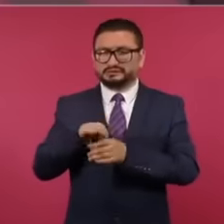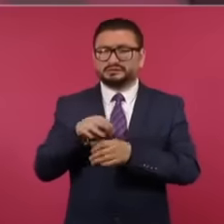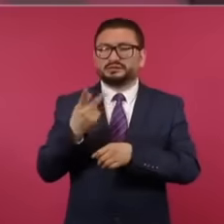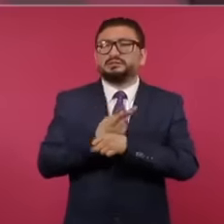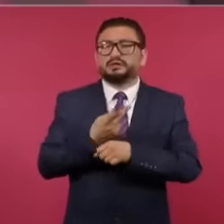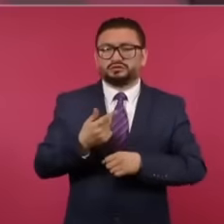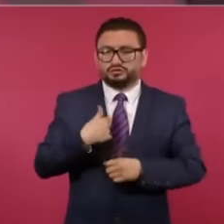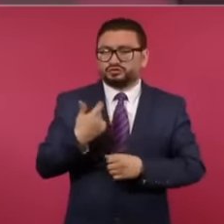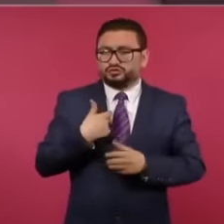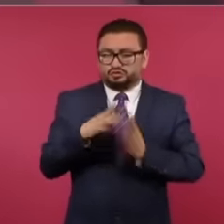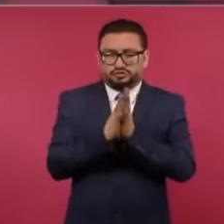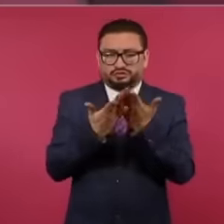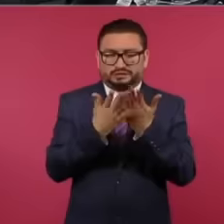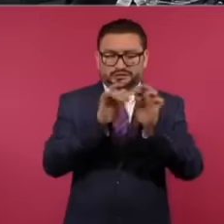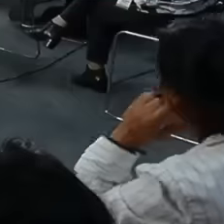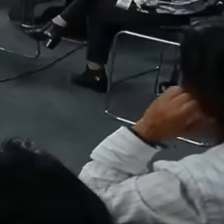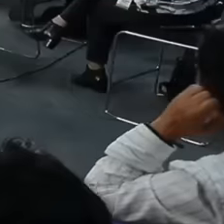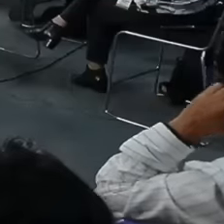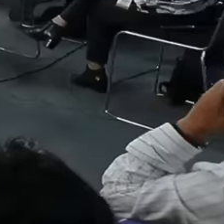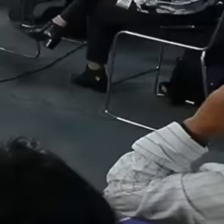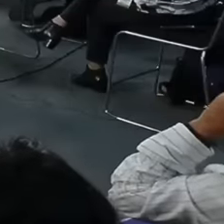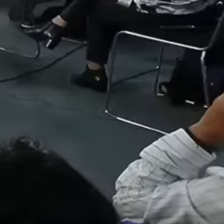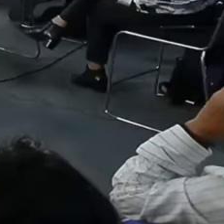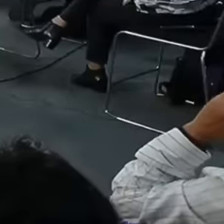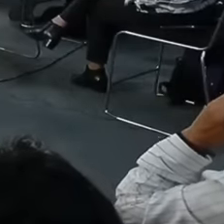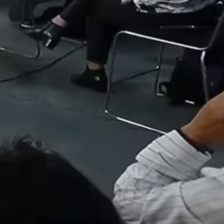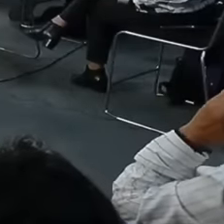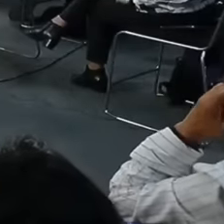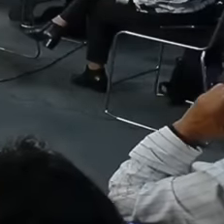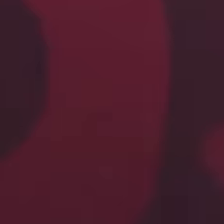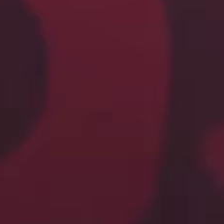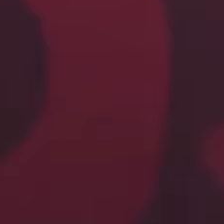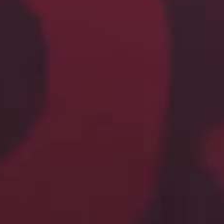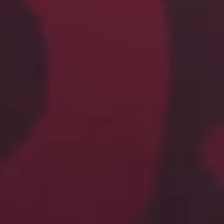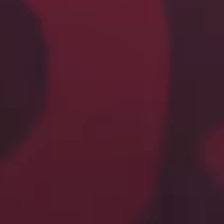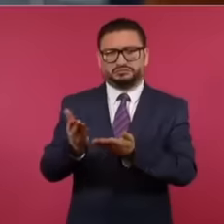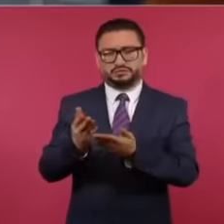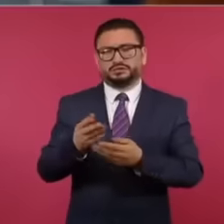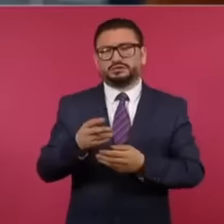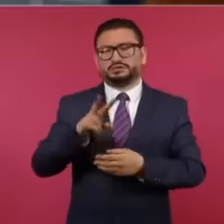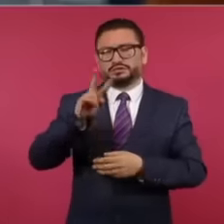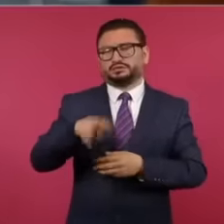tuve que escribir un libro que se llama No decir adiós a la esperanza,